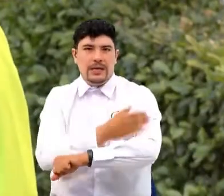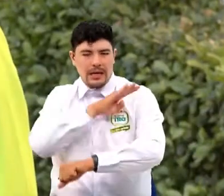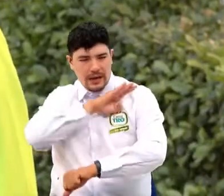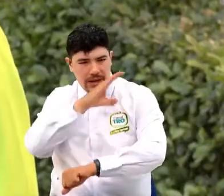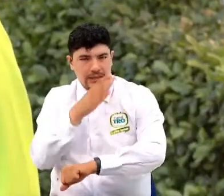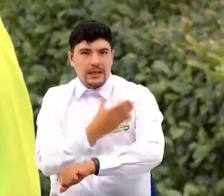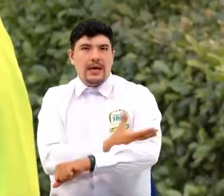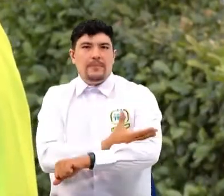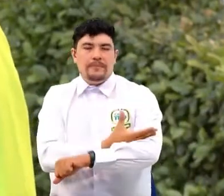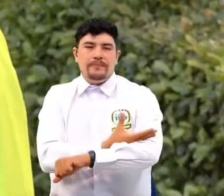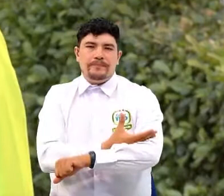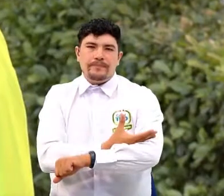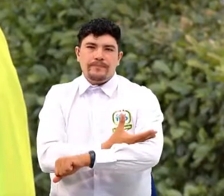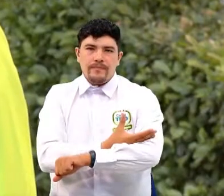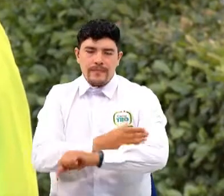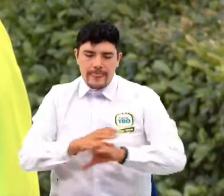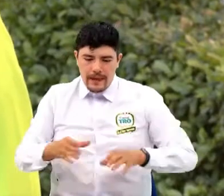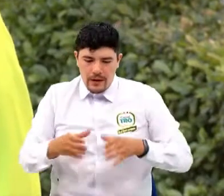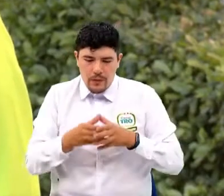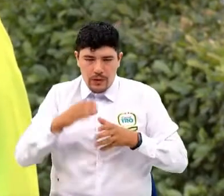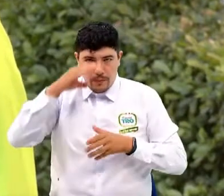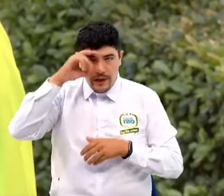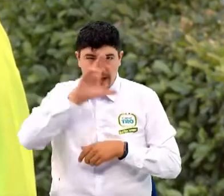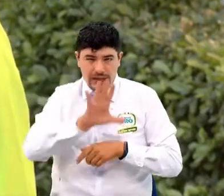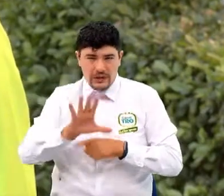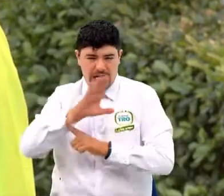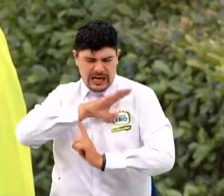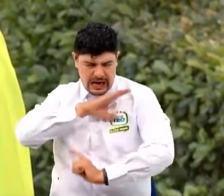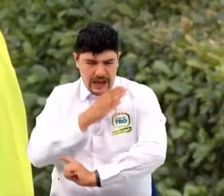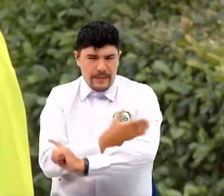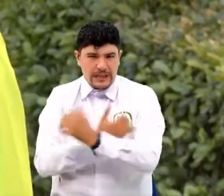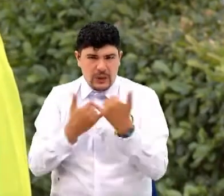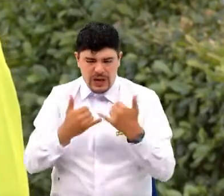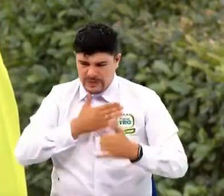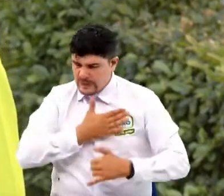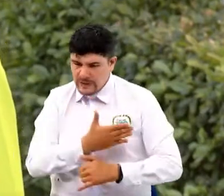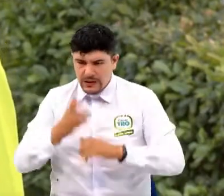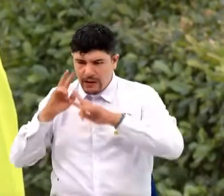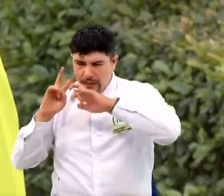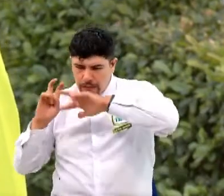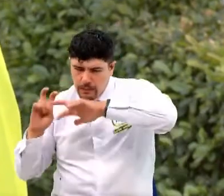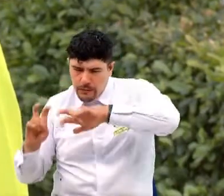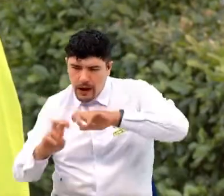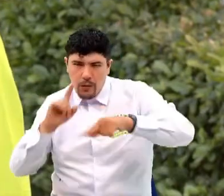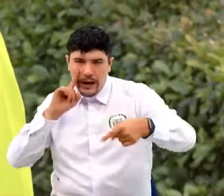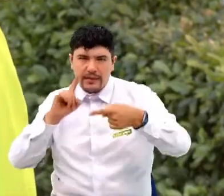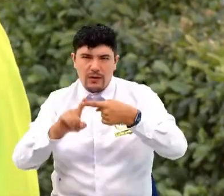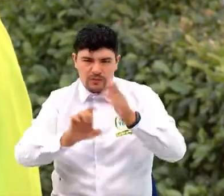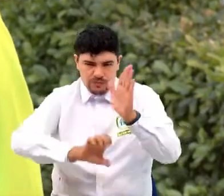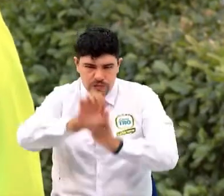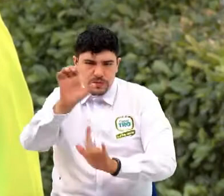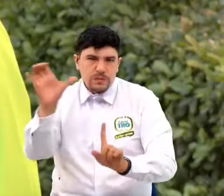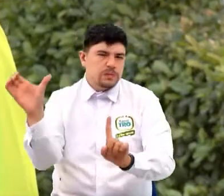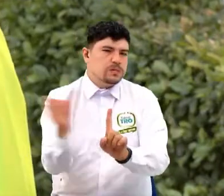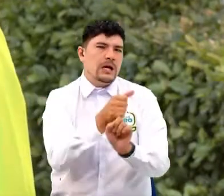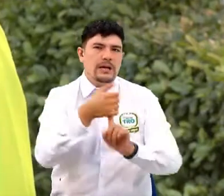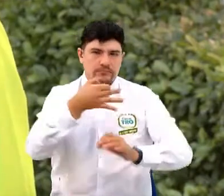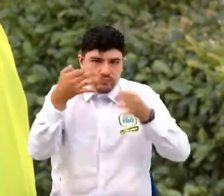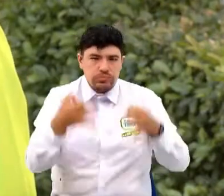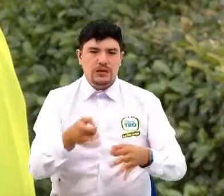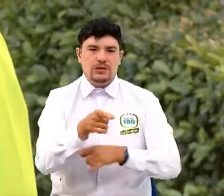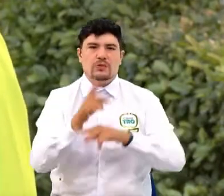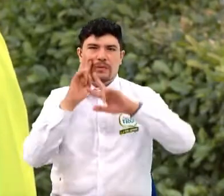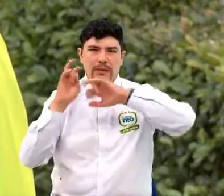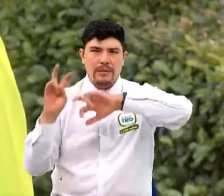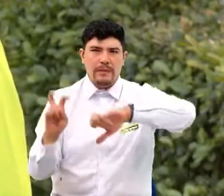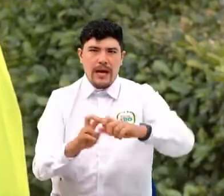están articuladas en pro de sacar con éxito esta investigación. Y eso es lo más importante, que no escatimemos